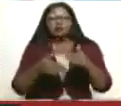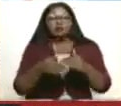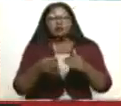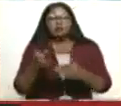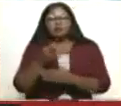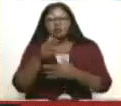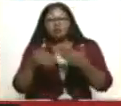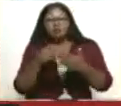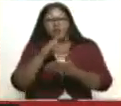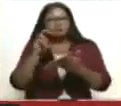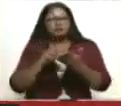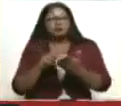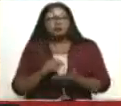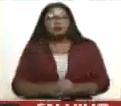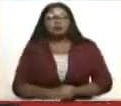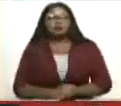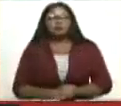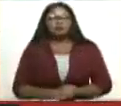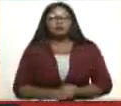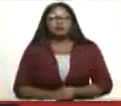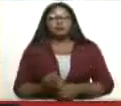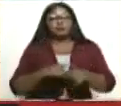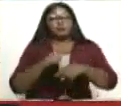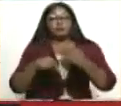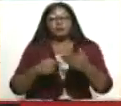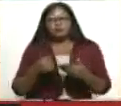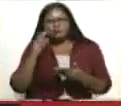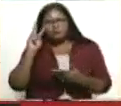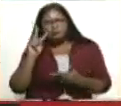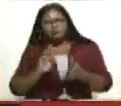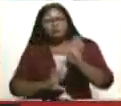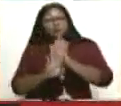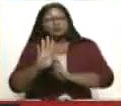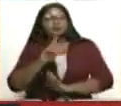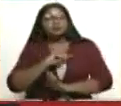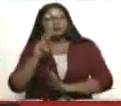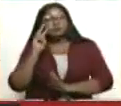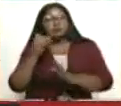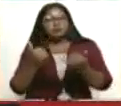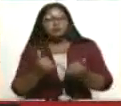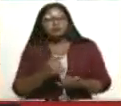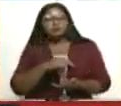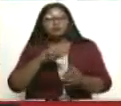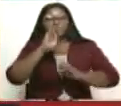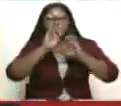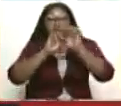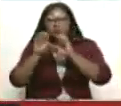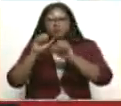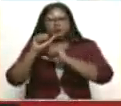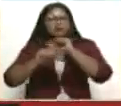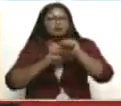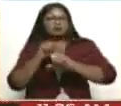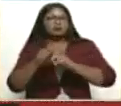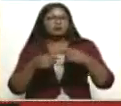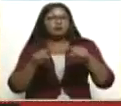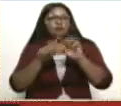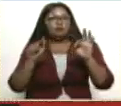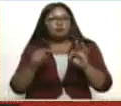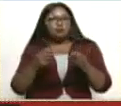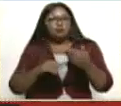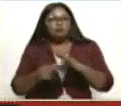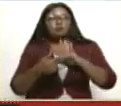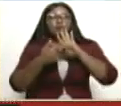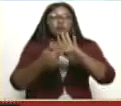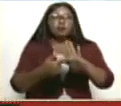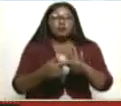bilateral, nacional y temporal que están en desarrollo y que fueron evaluados en este ciclo, han demostrado